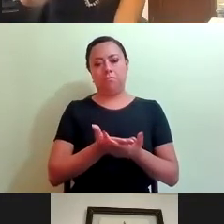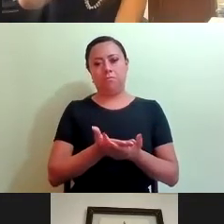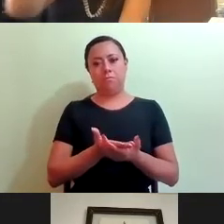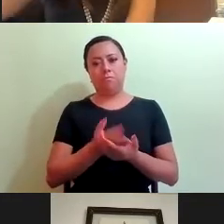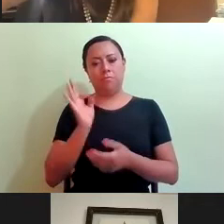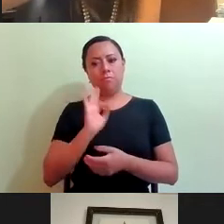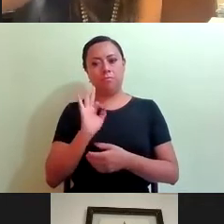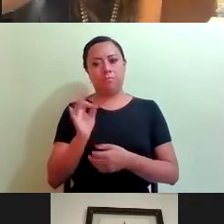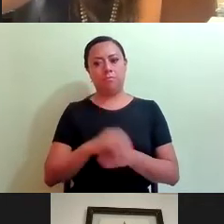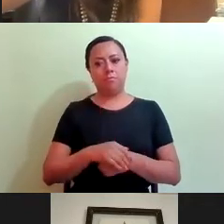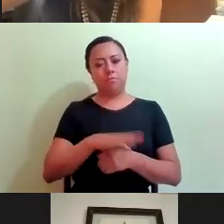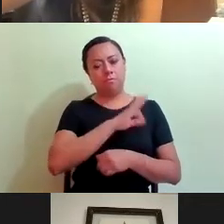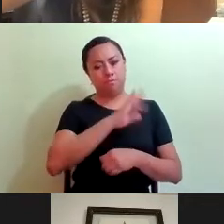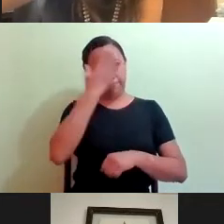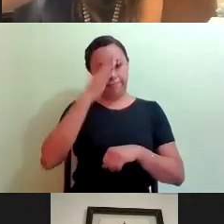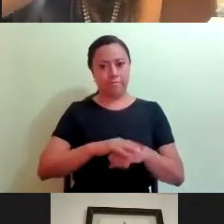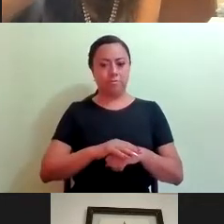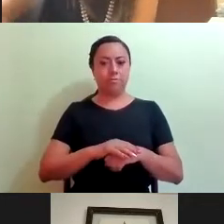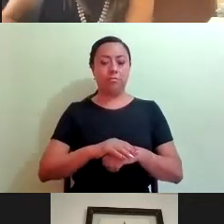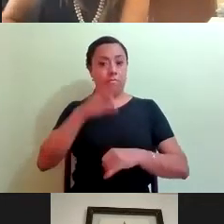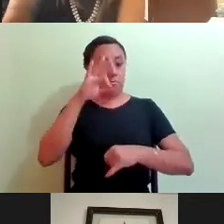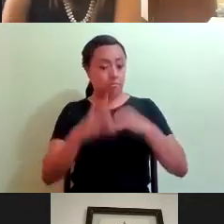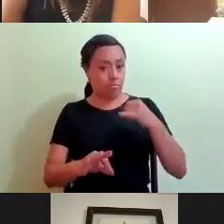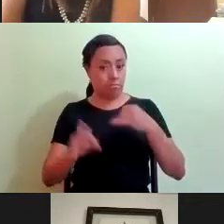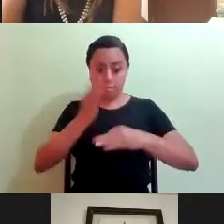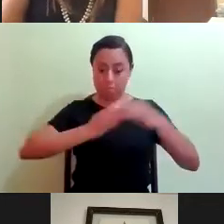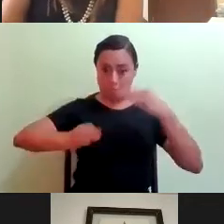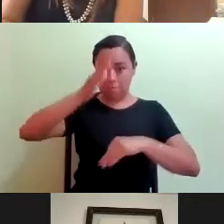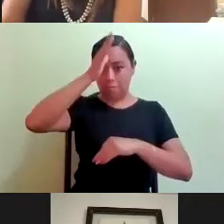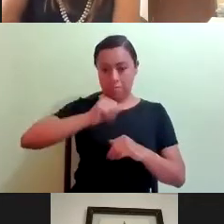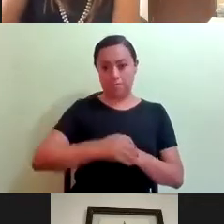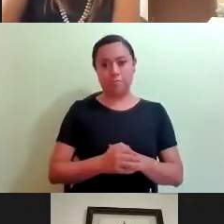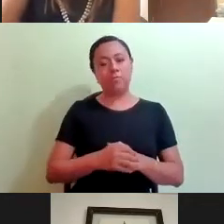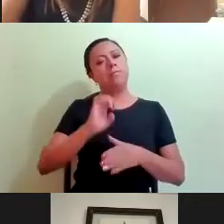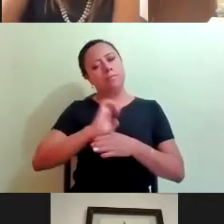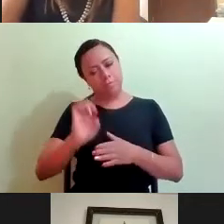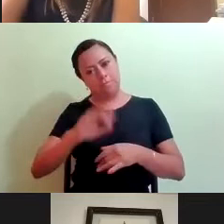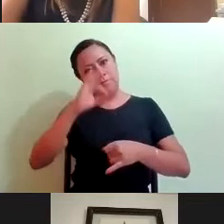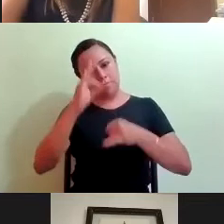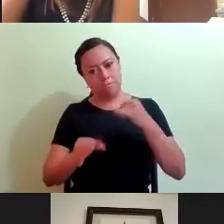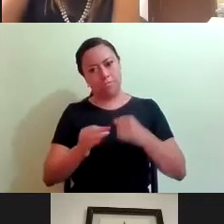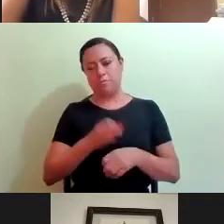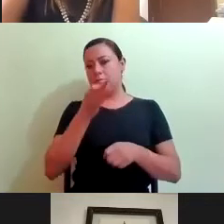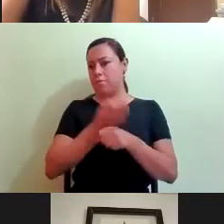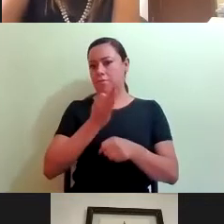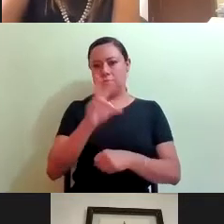y que al final, si se aprueba por unanimidad, porque todos votemos, así se define al final, no en este